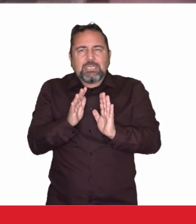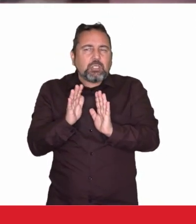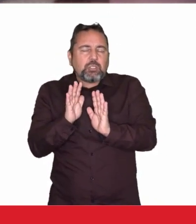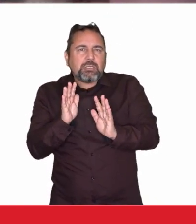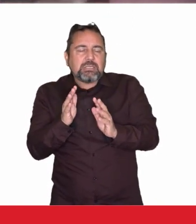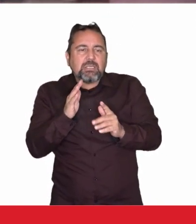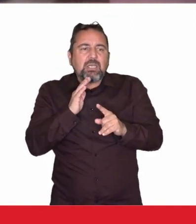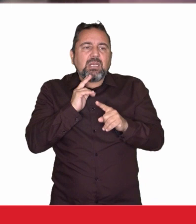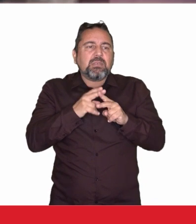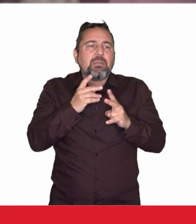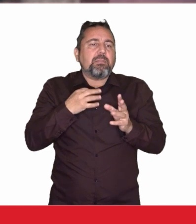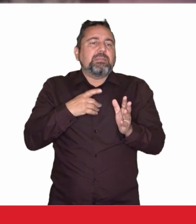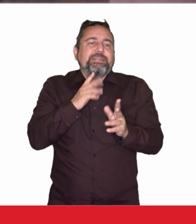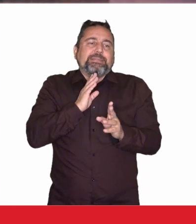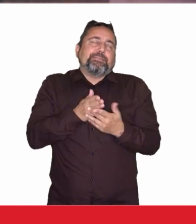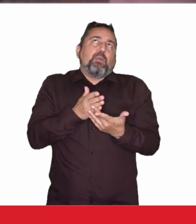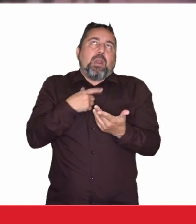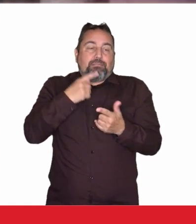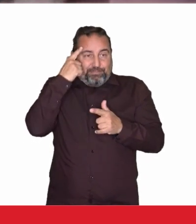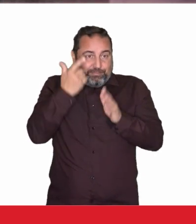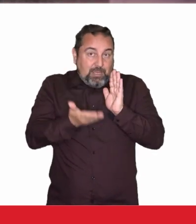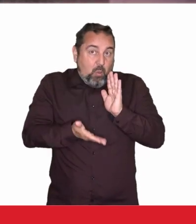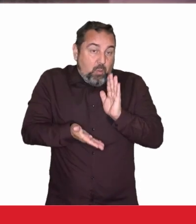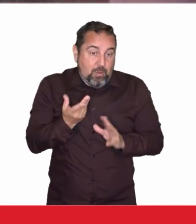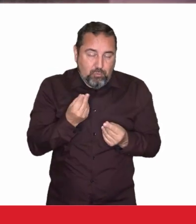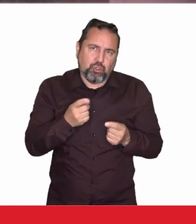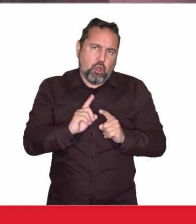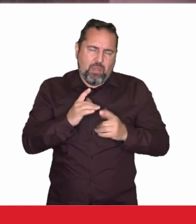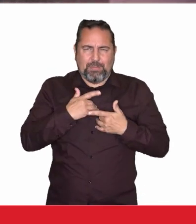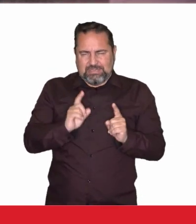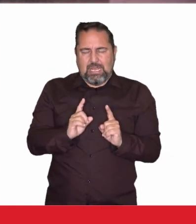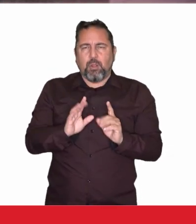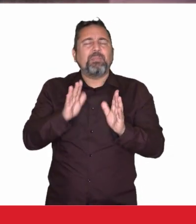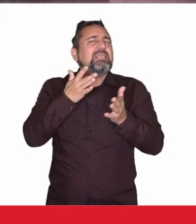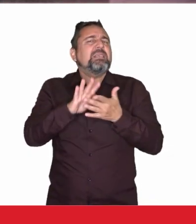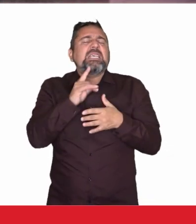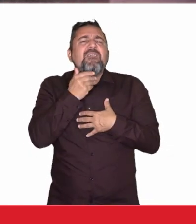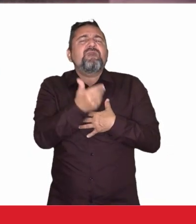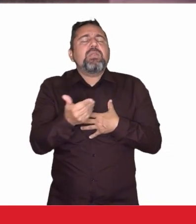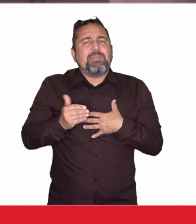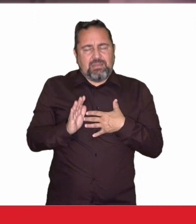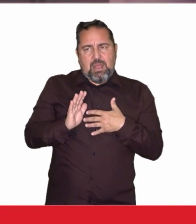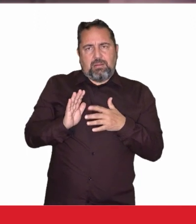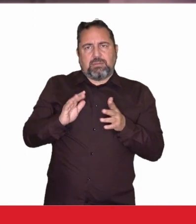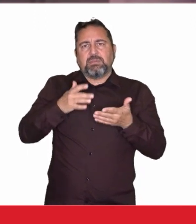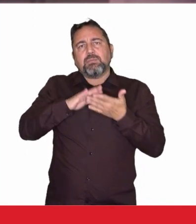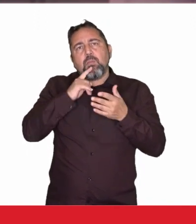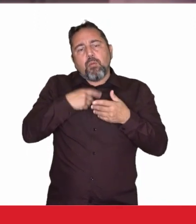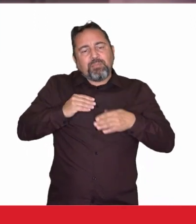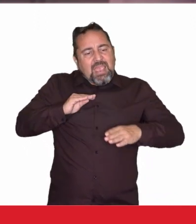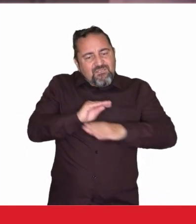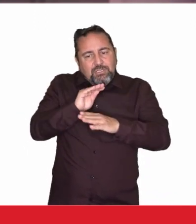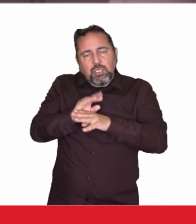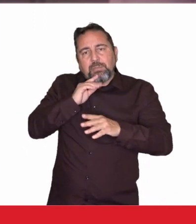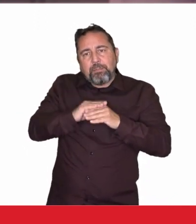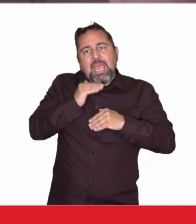muy a mucha versión al riesgo, a no jugarlosla demasiado. ¿Vale? Creemos que es fundamental que las